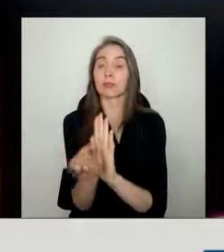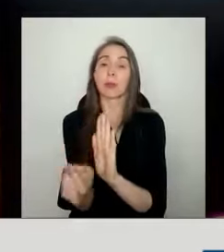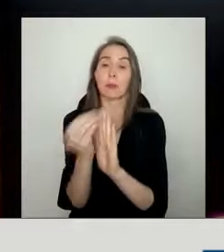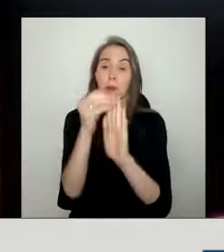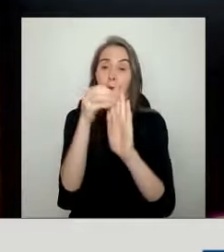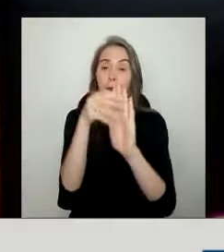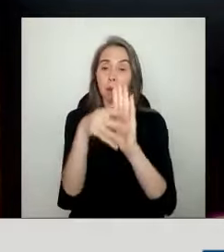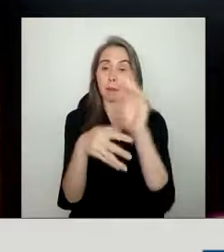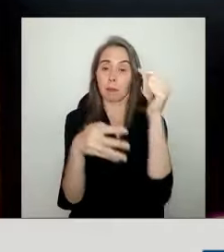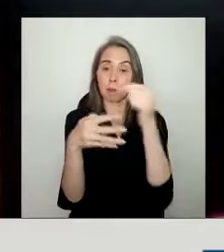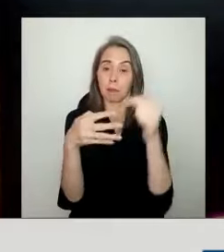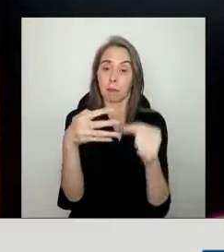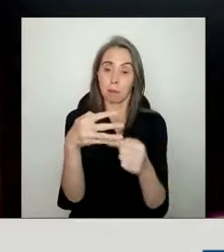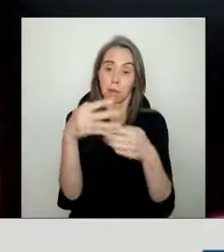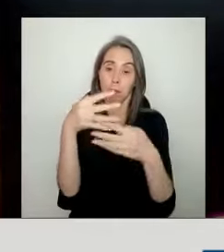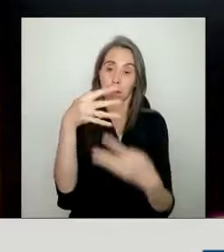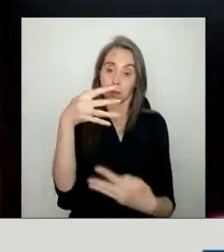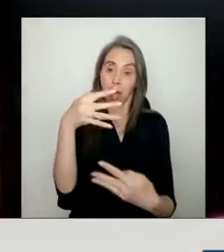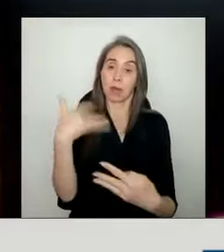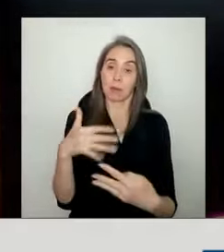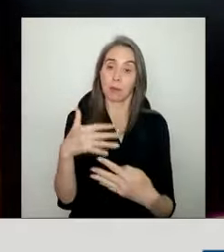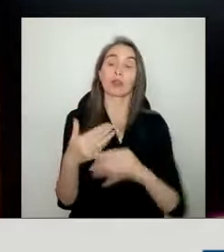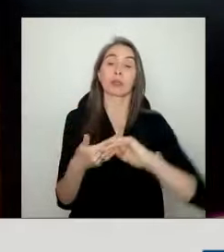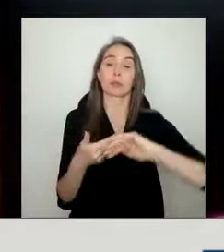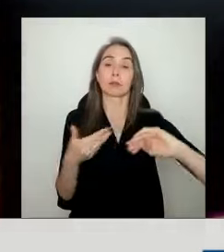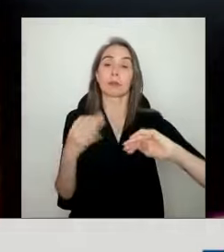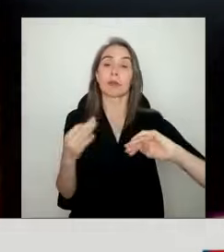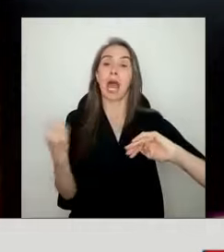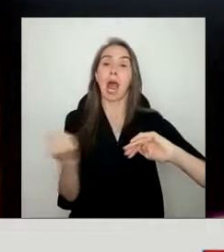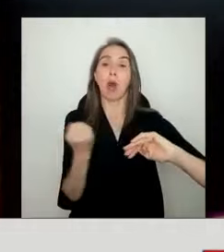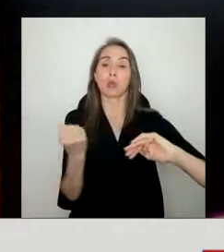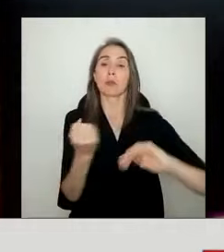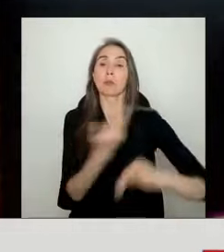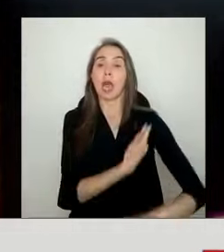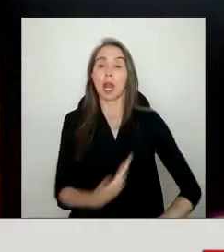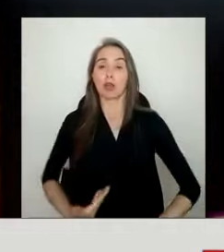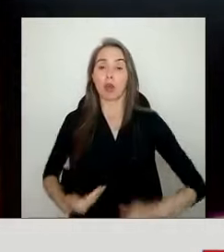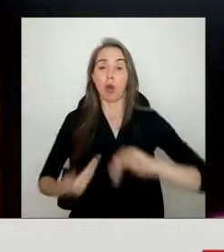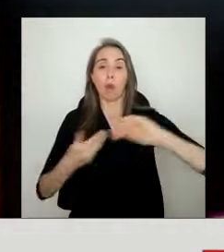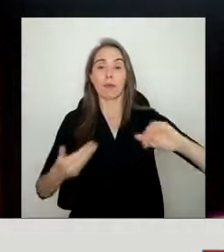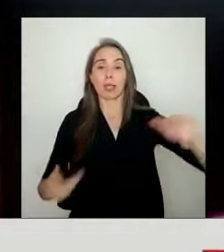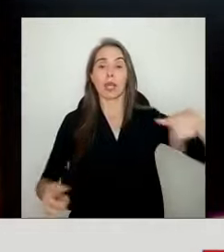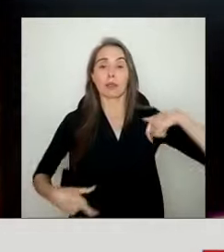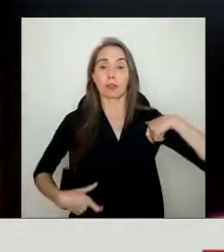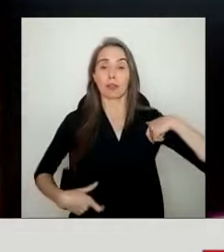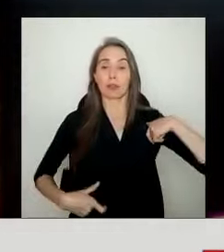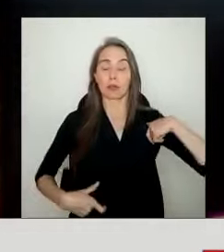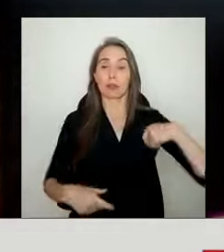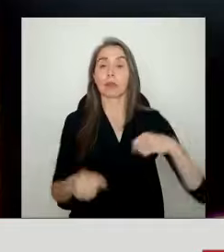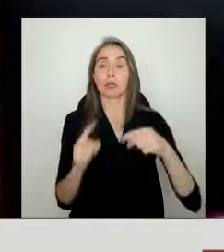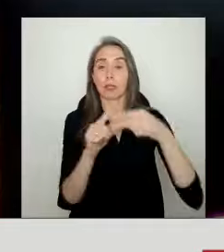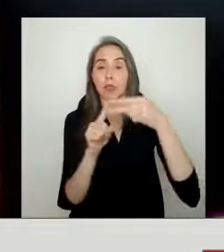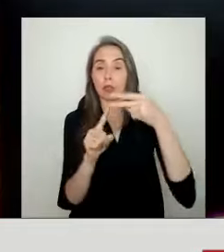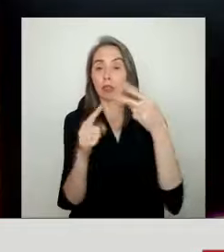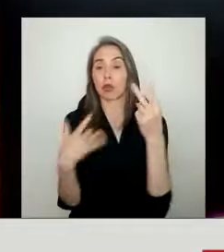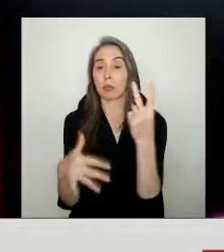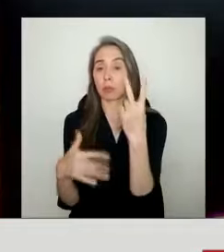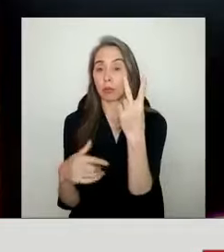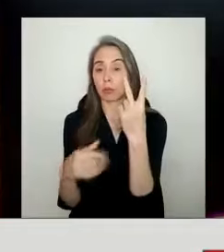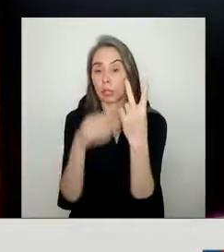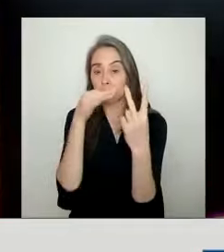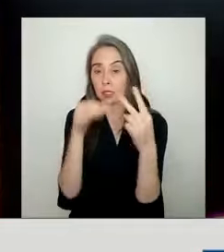fundamentales para que se garantice la autonomía del gobierno de turno como aquí ya se ha planteado y para ello hay dos aspectos fundamentales uno es la